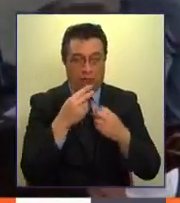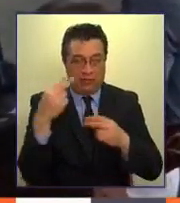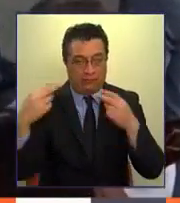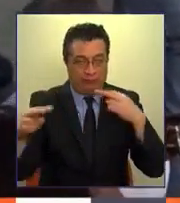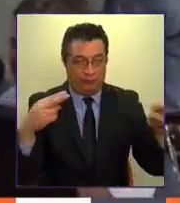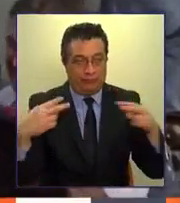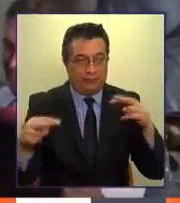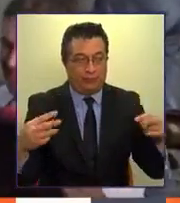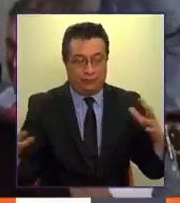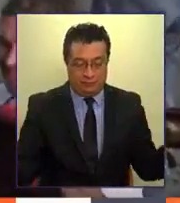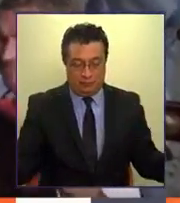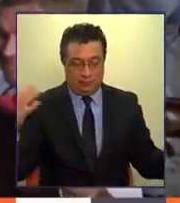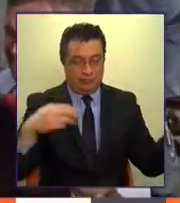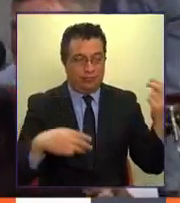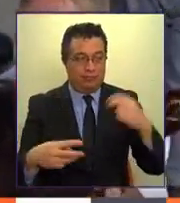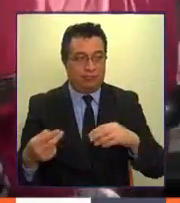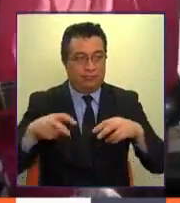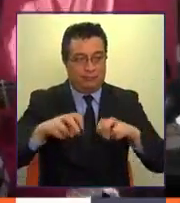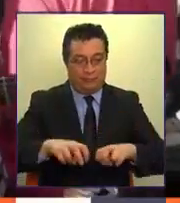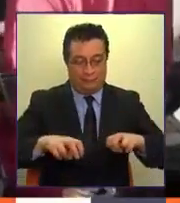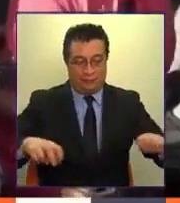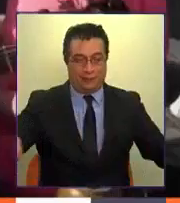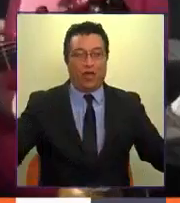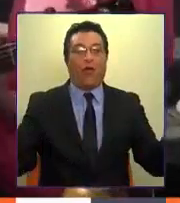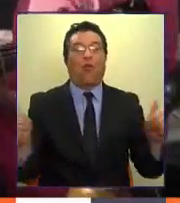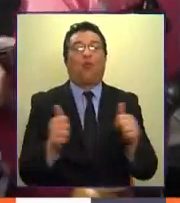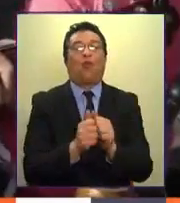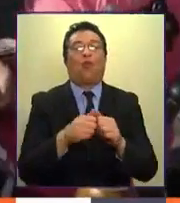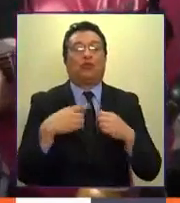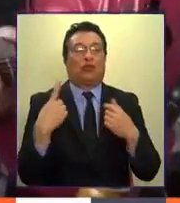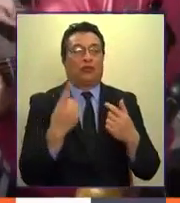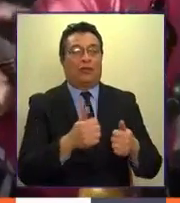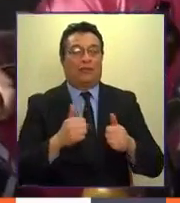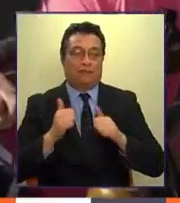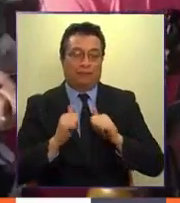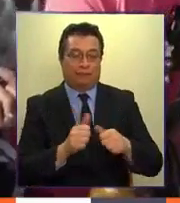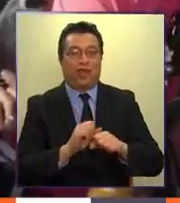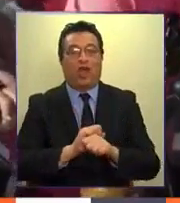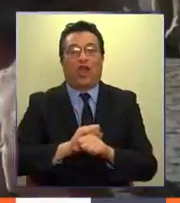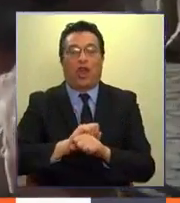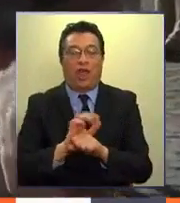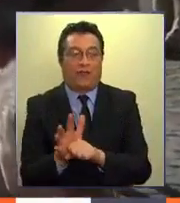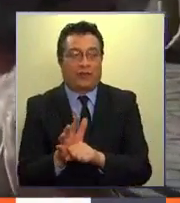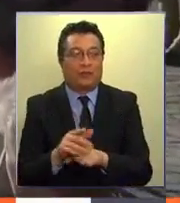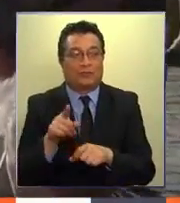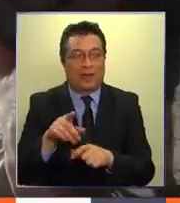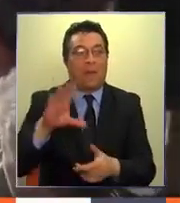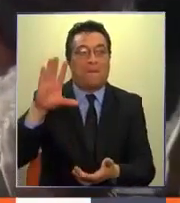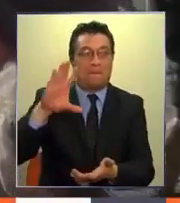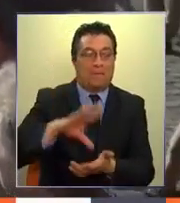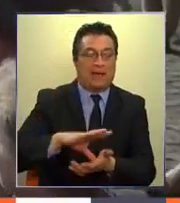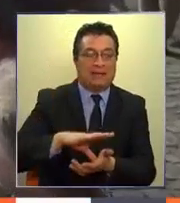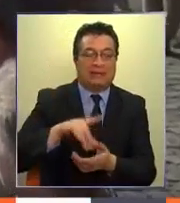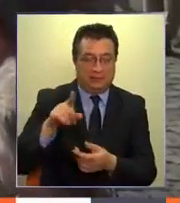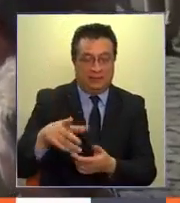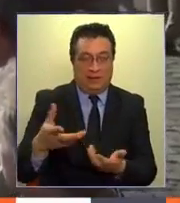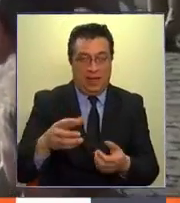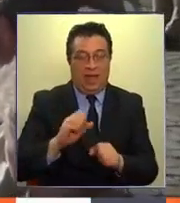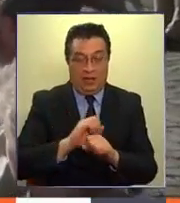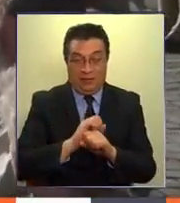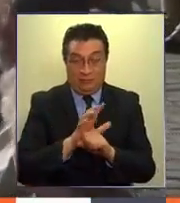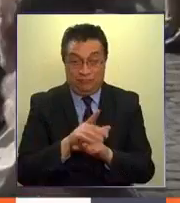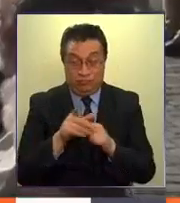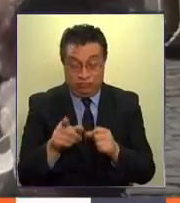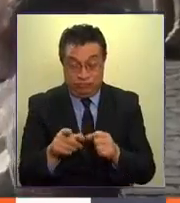de malón, para compartir y festejar el triunfo frente al coronavirus en ese país donde la pandemia deja hasta el